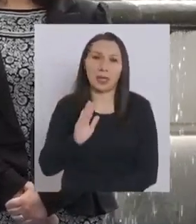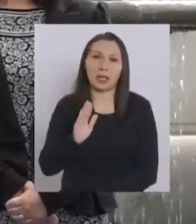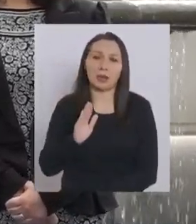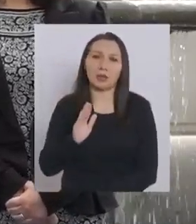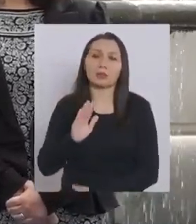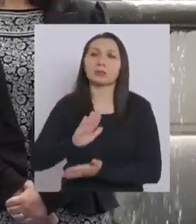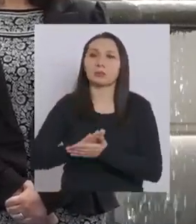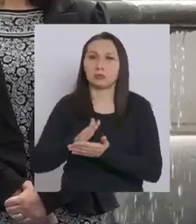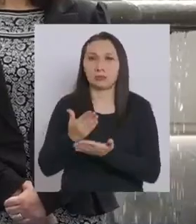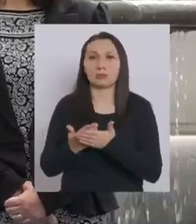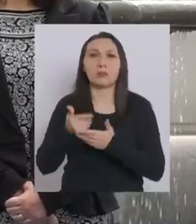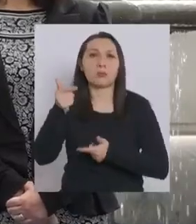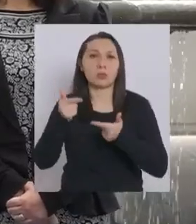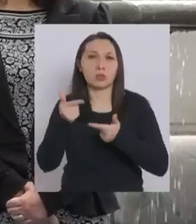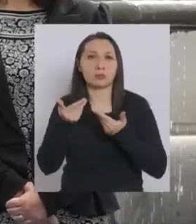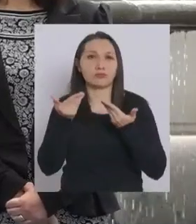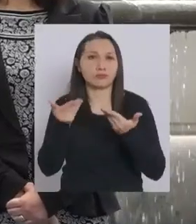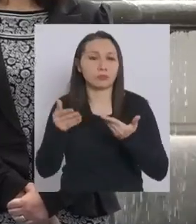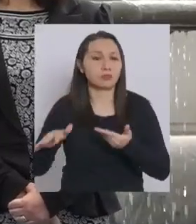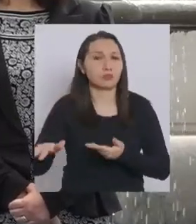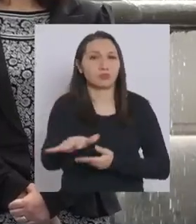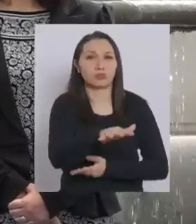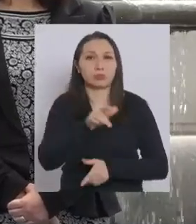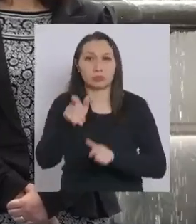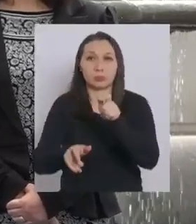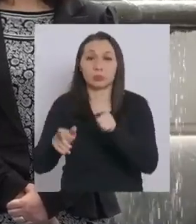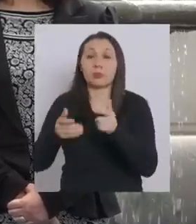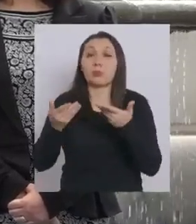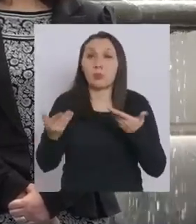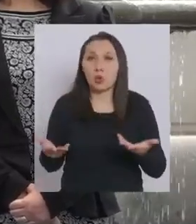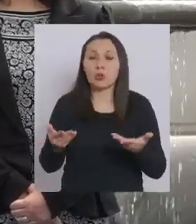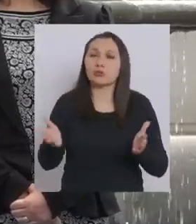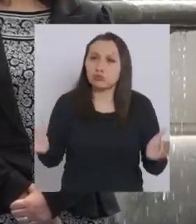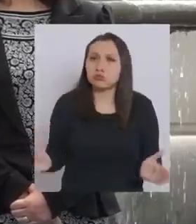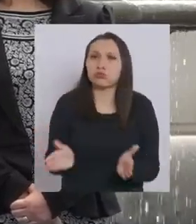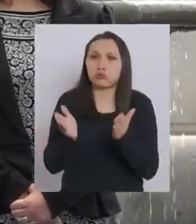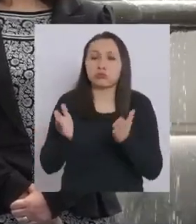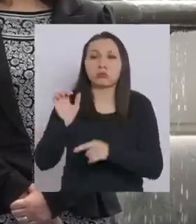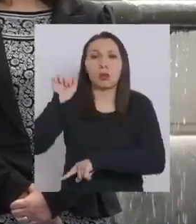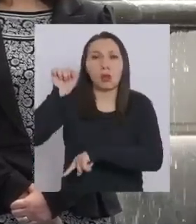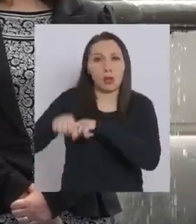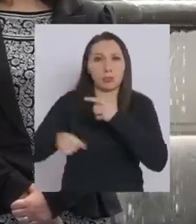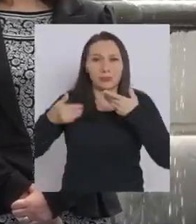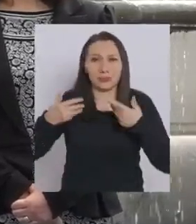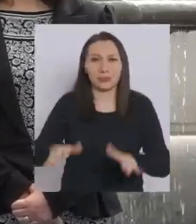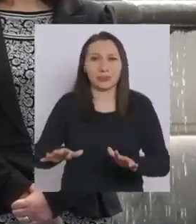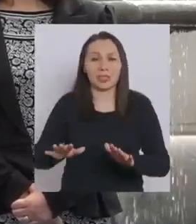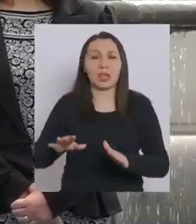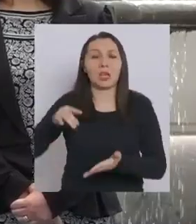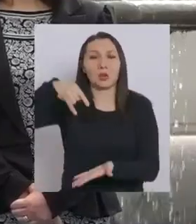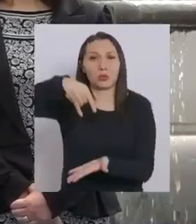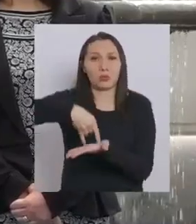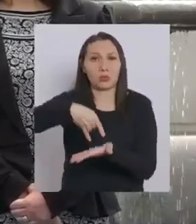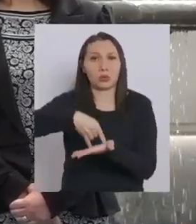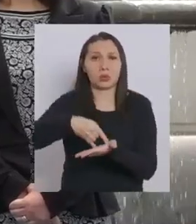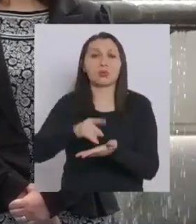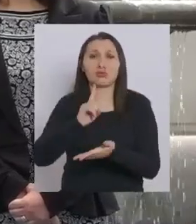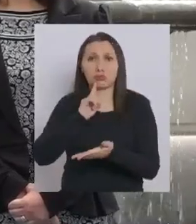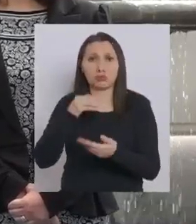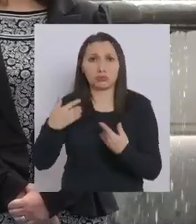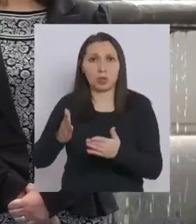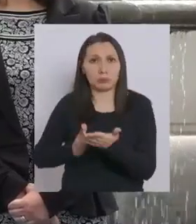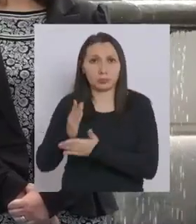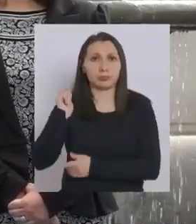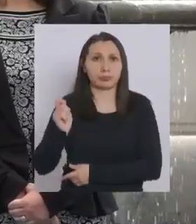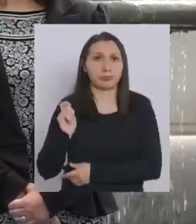más sana política social. Y por eso la hemos impulsado y fue aprobada por el Congreso Nacional y está en plena